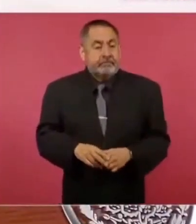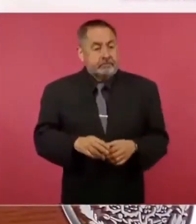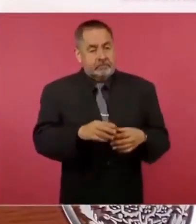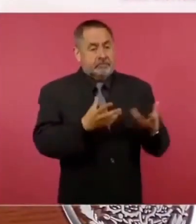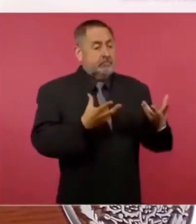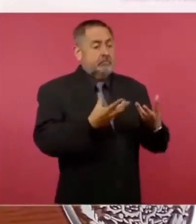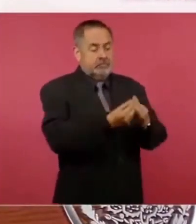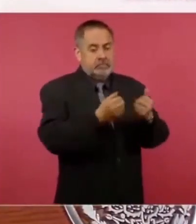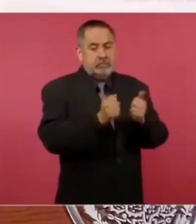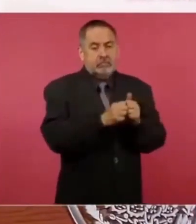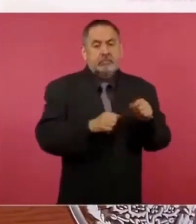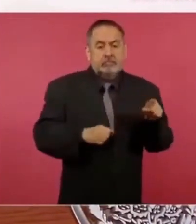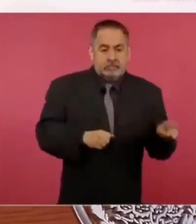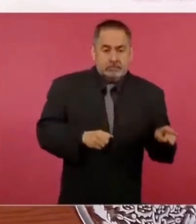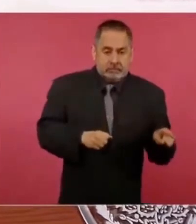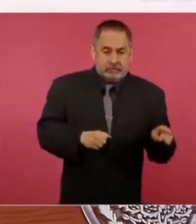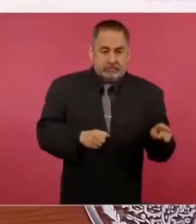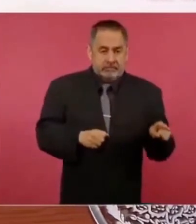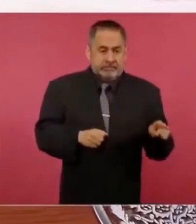importantes, junto con